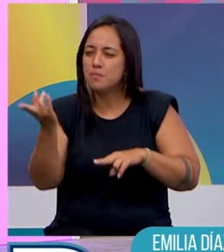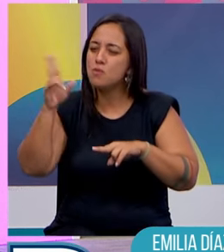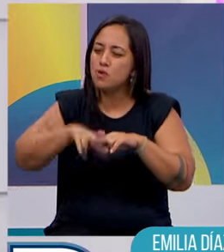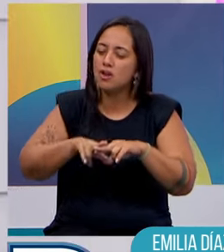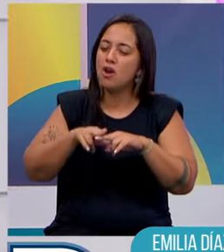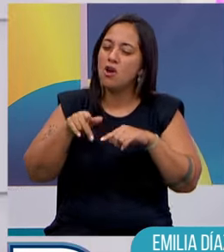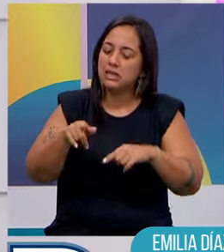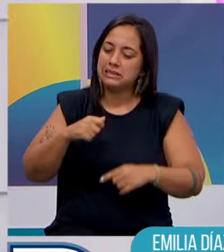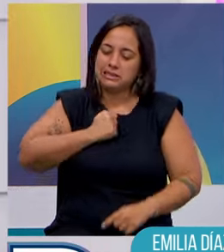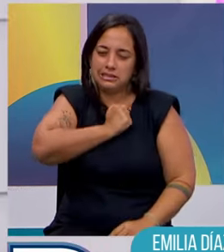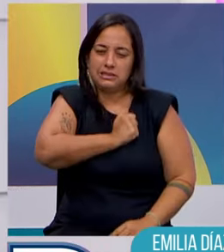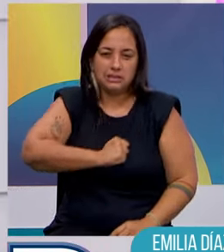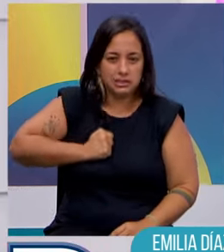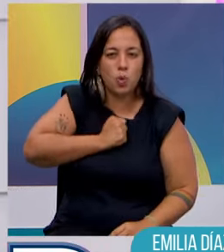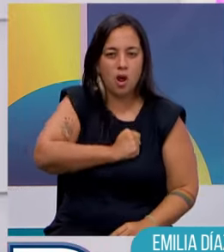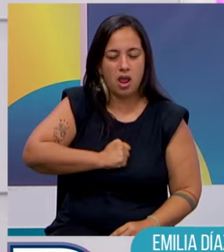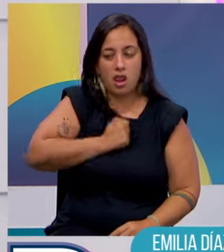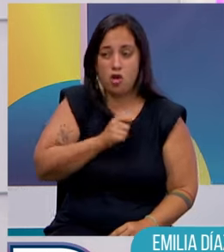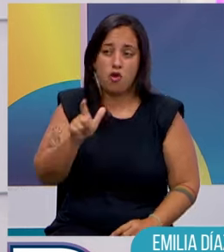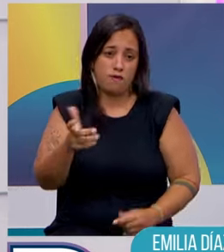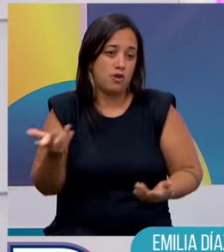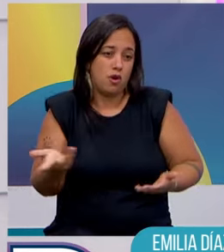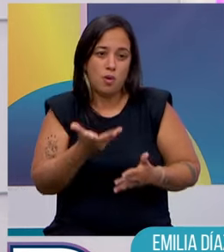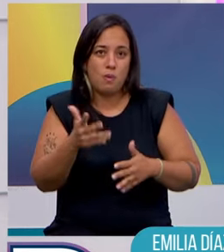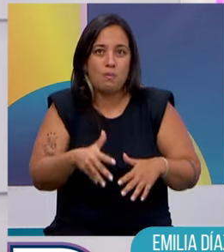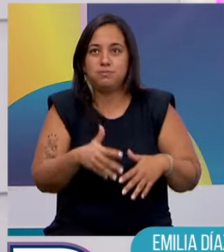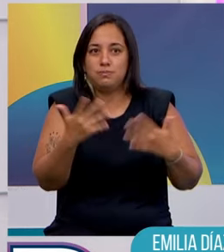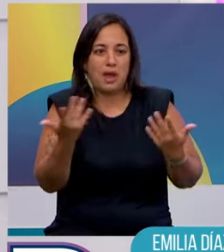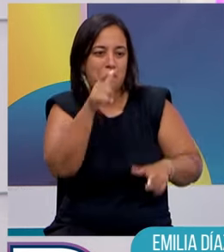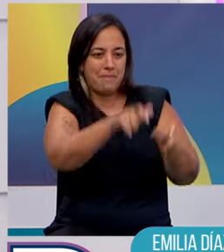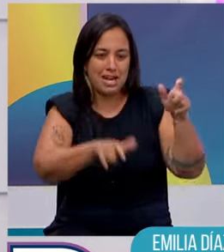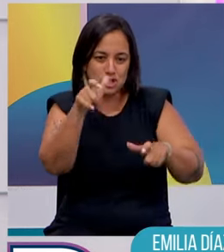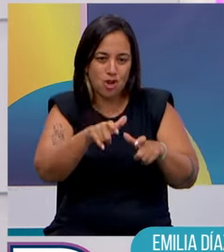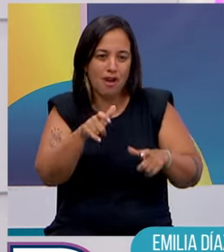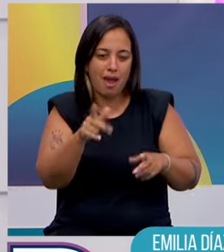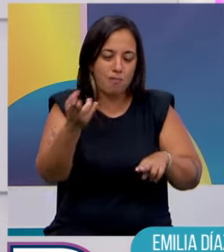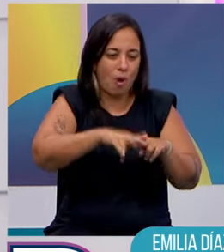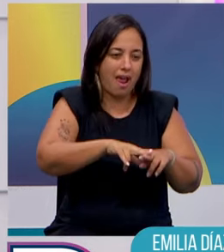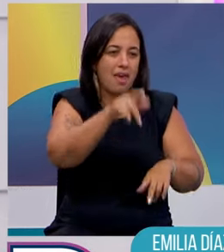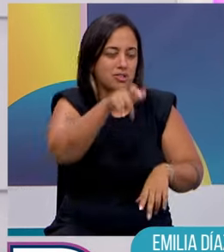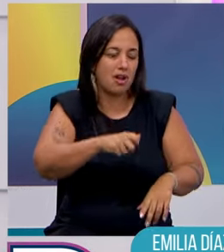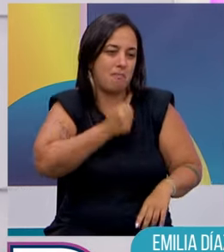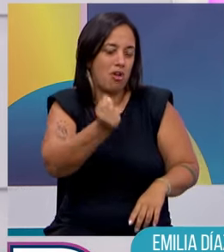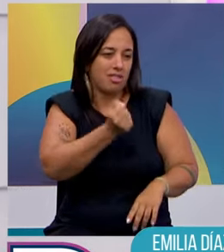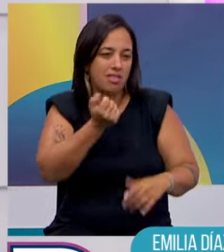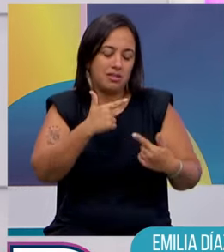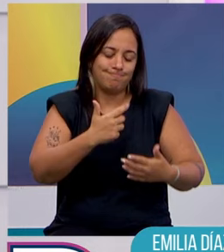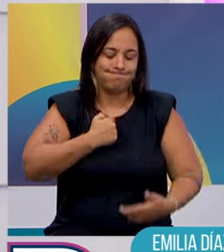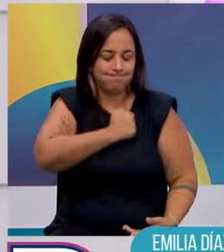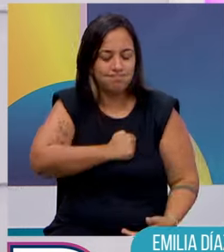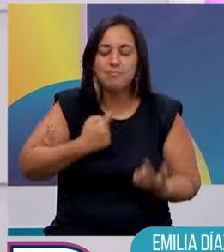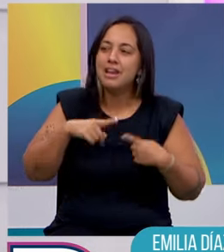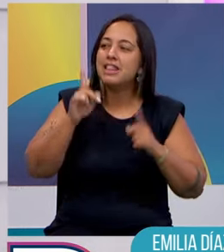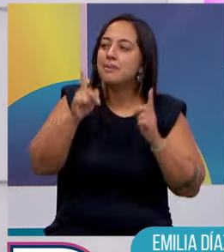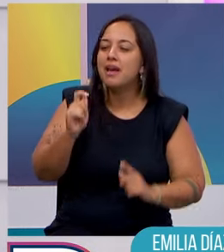por supuesto, muy dolorosa, como cualquier persona que puede perder a alguien tan importante en la vida, ¿no? Pero fue muy bella también,